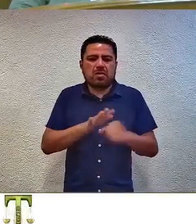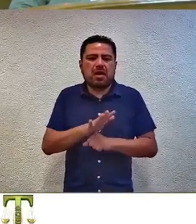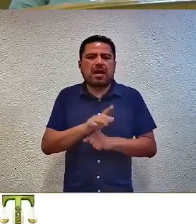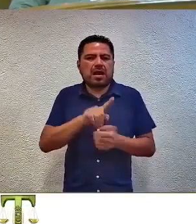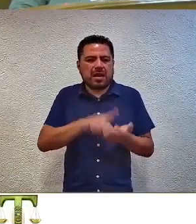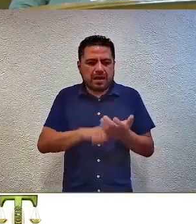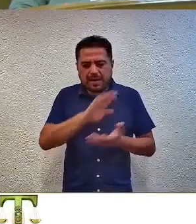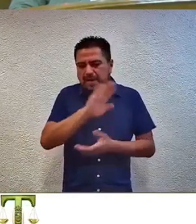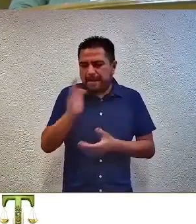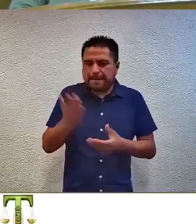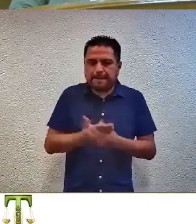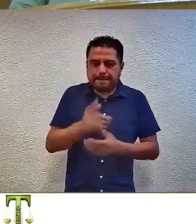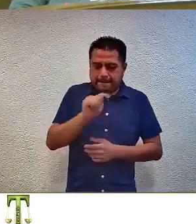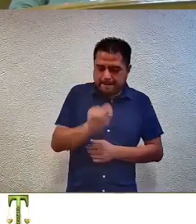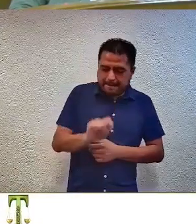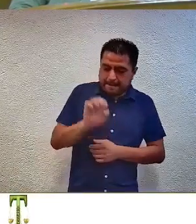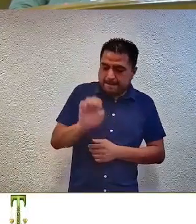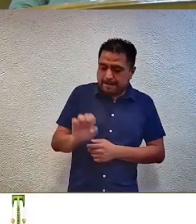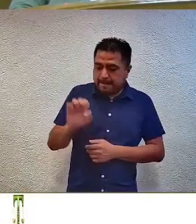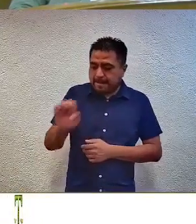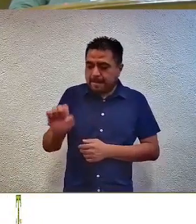al expediente